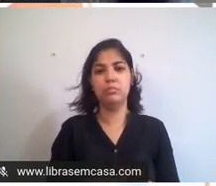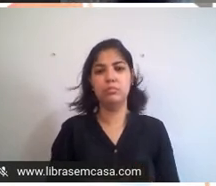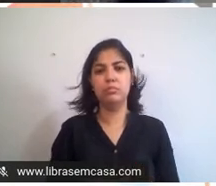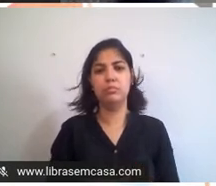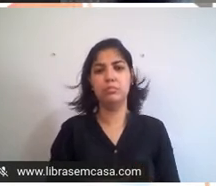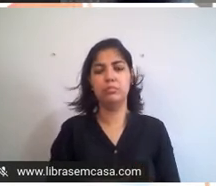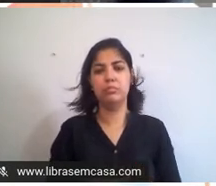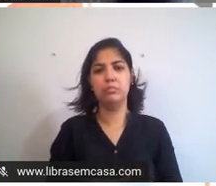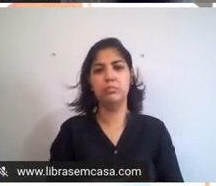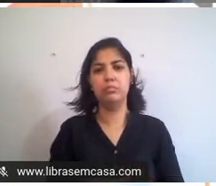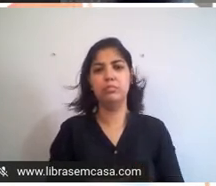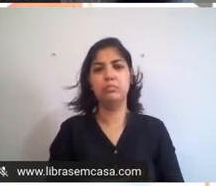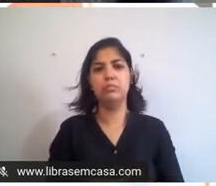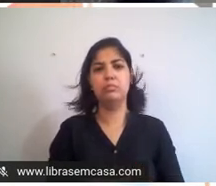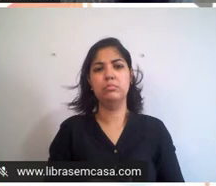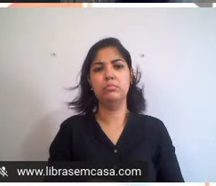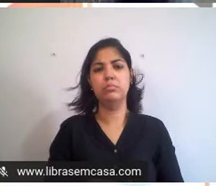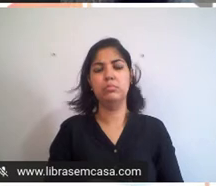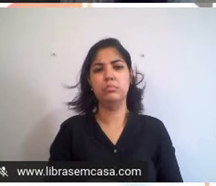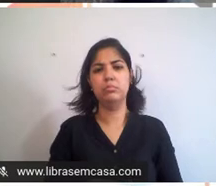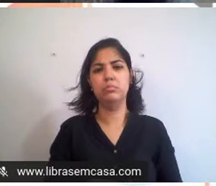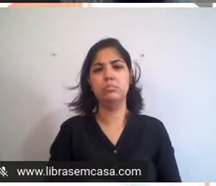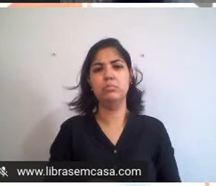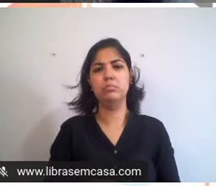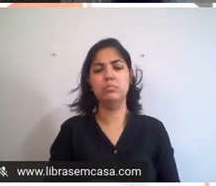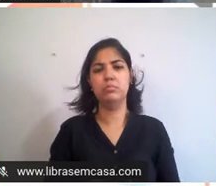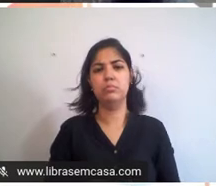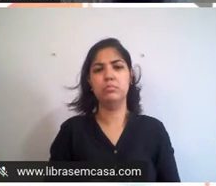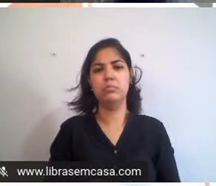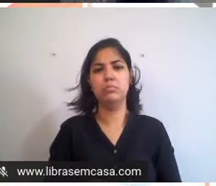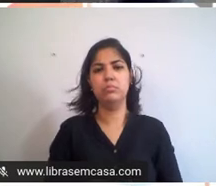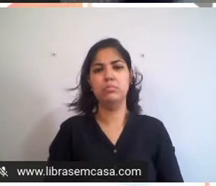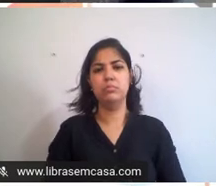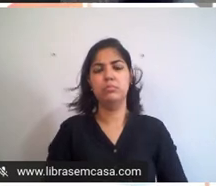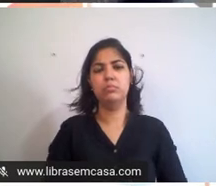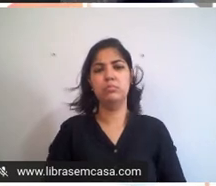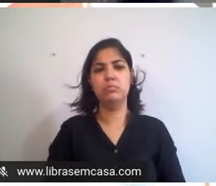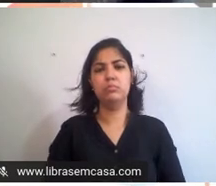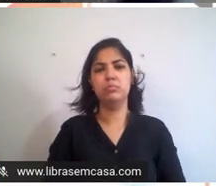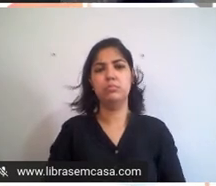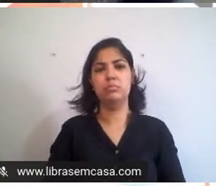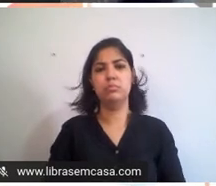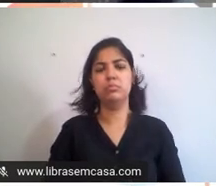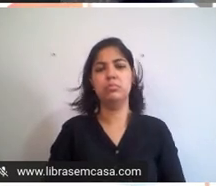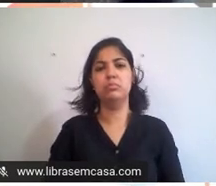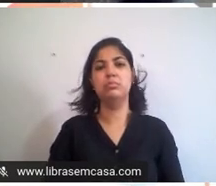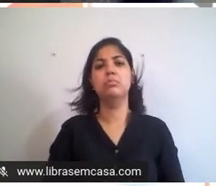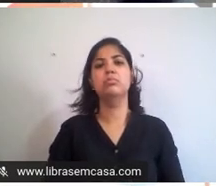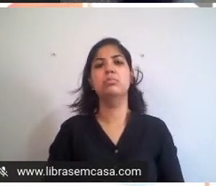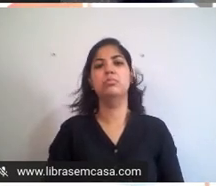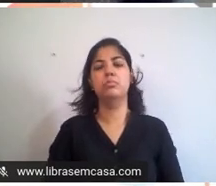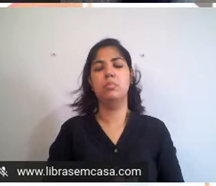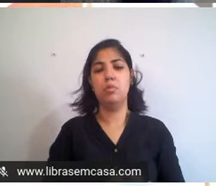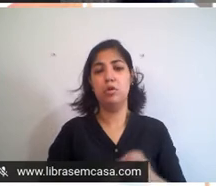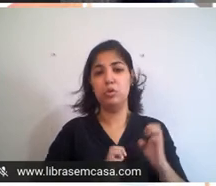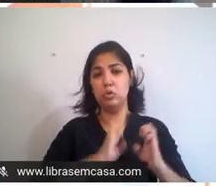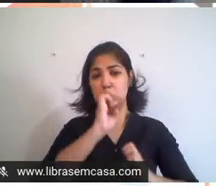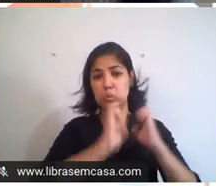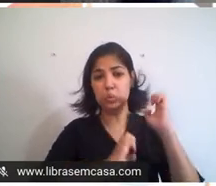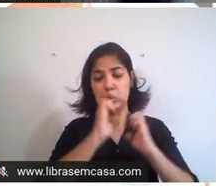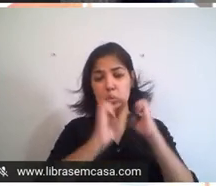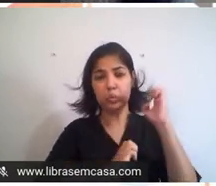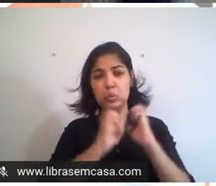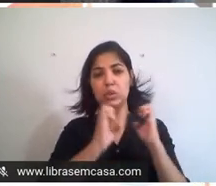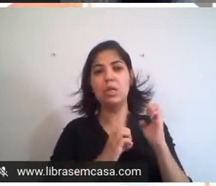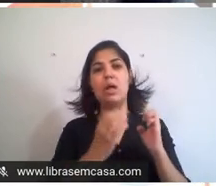obviamente también imprime una invitación a todo lo que la industria alimentaria utiliza como discurso para